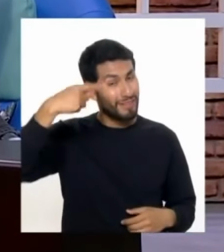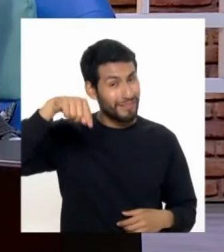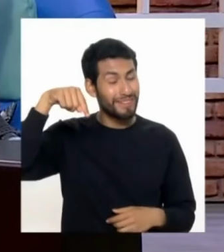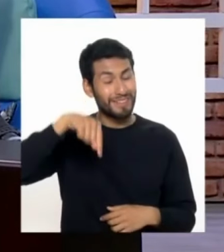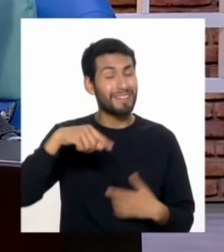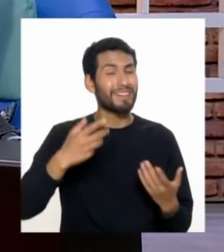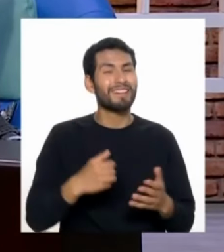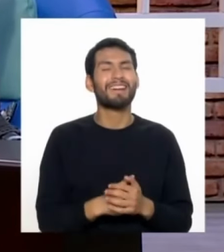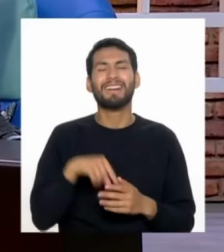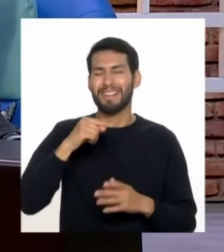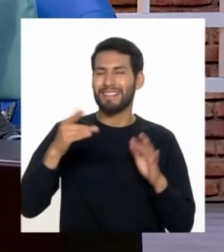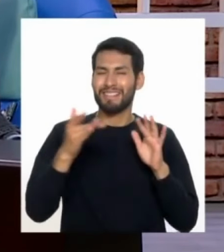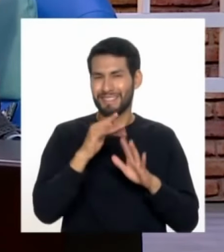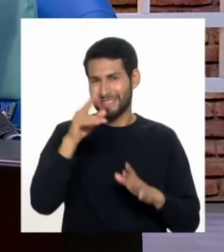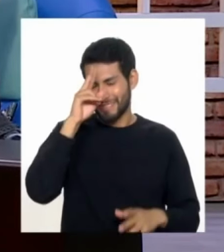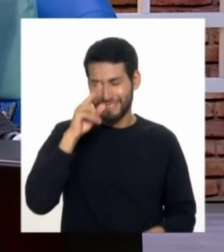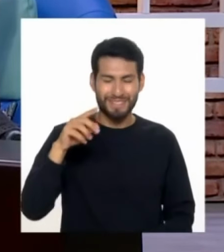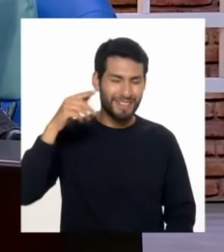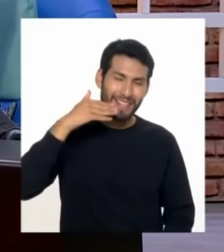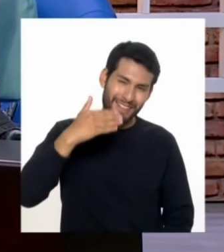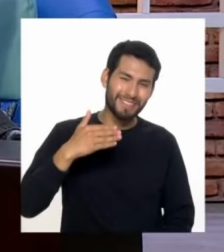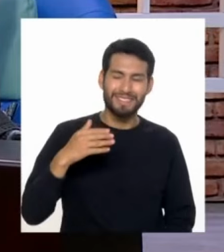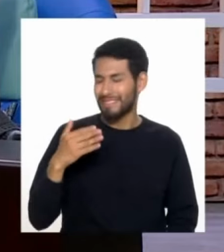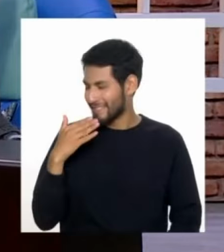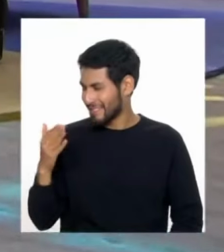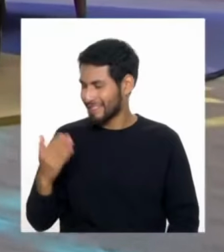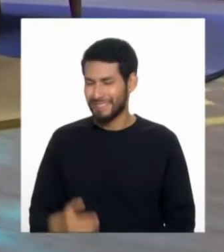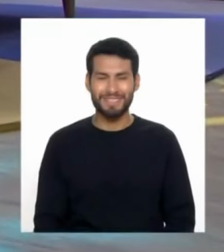regresamos con mucho más aquí en Conecta Perú. Muchas gracias,